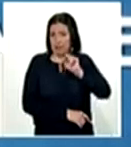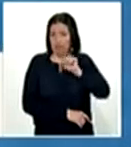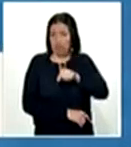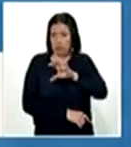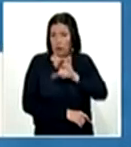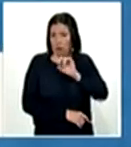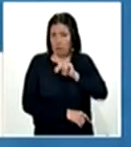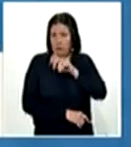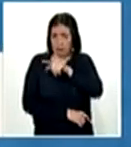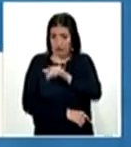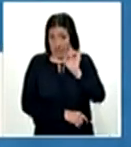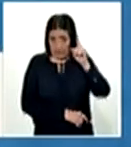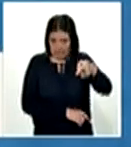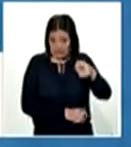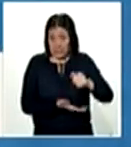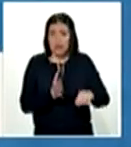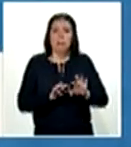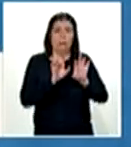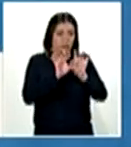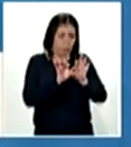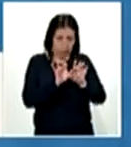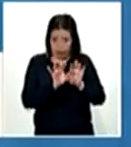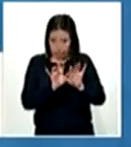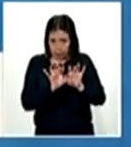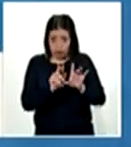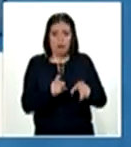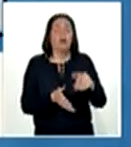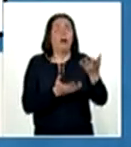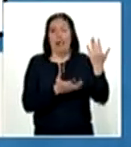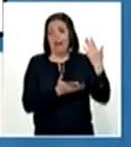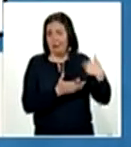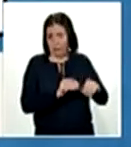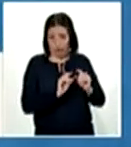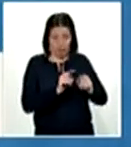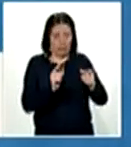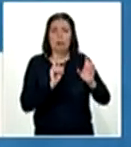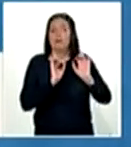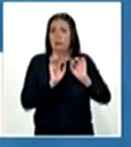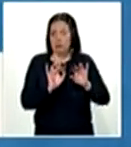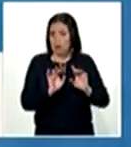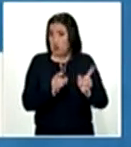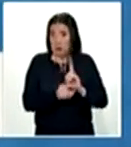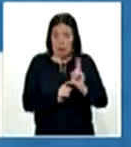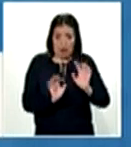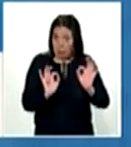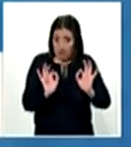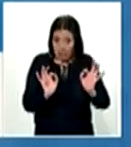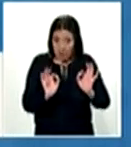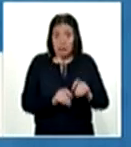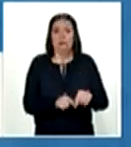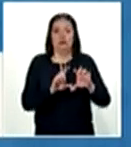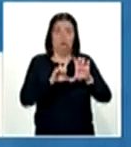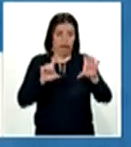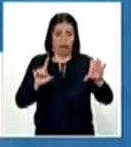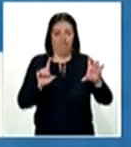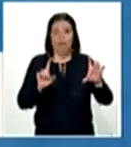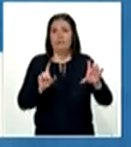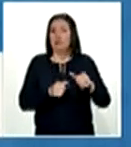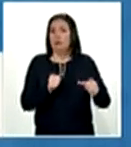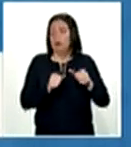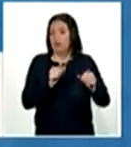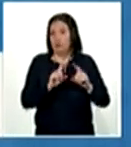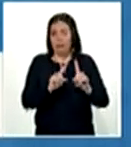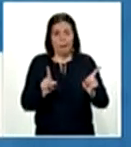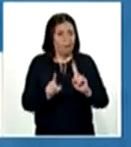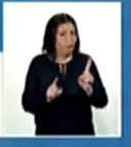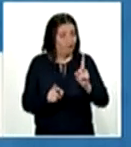www.repechaje.teleticket.com.pe. Ahí deberá colocar los datos con los que se registró. Si es que no tuvo suerte, en su pantalla saldrá su número de registro no